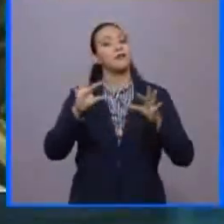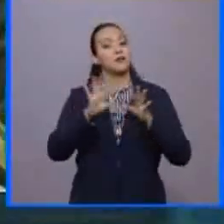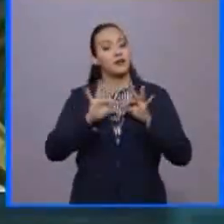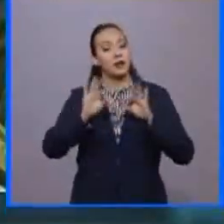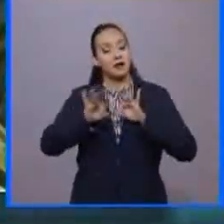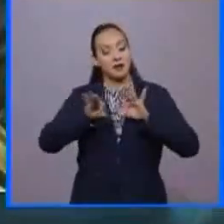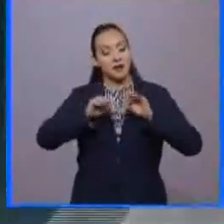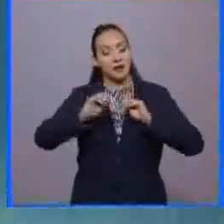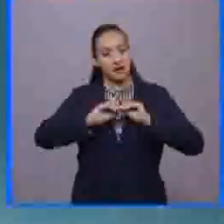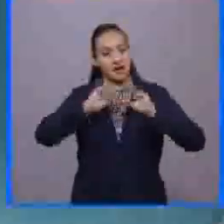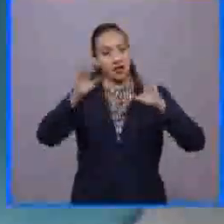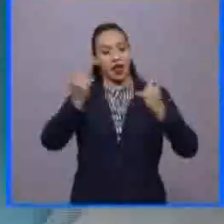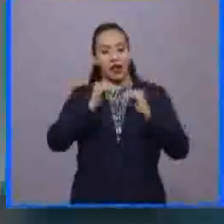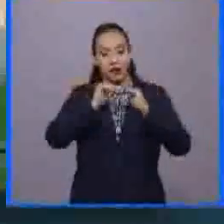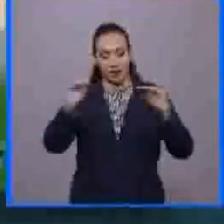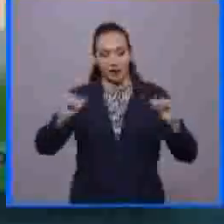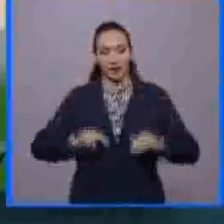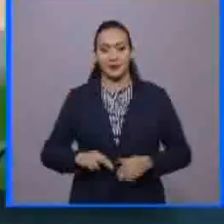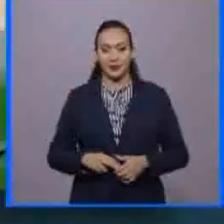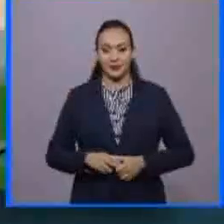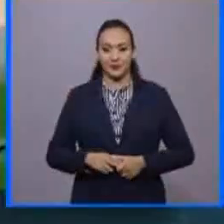transparente y equitativo.